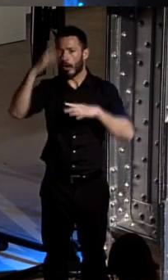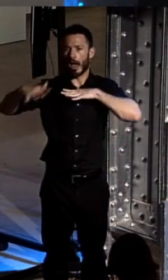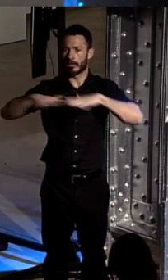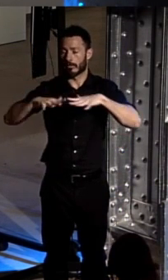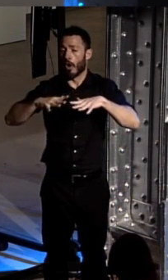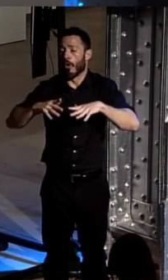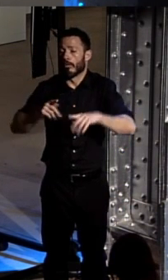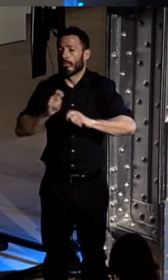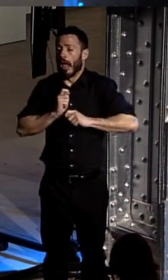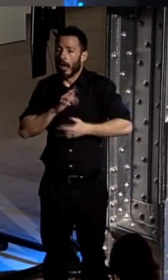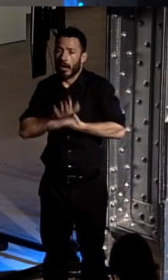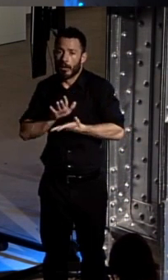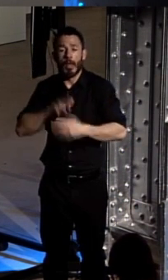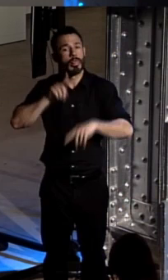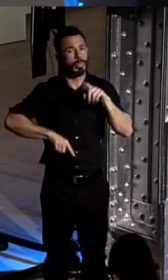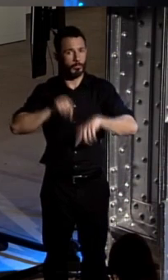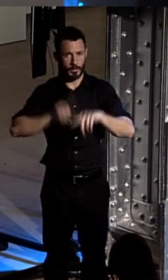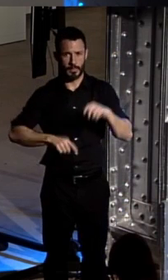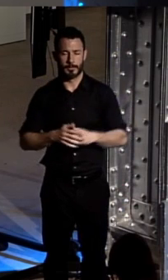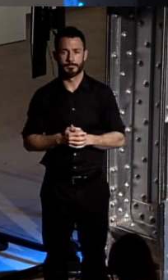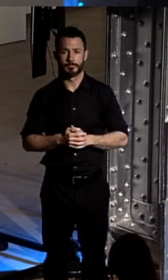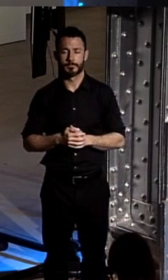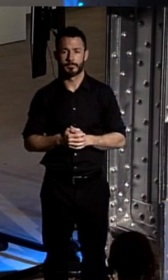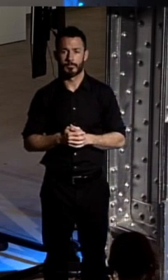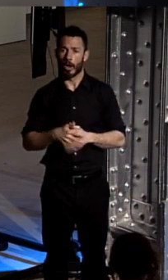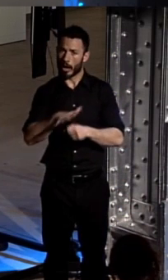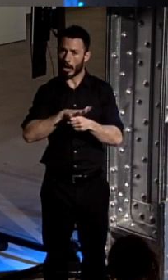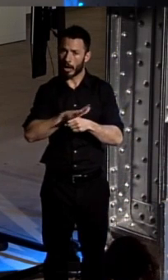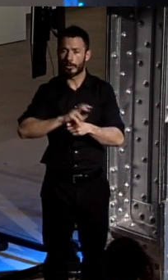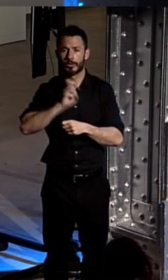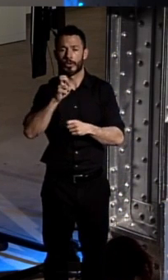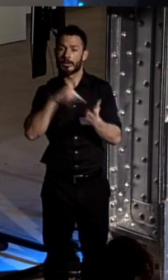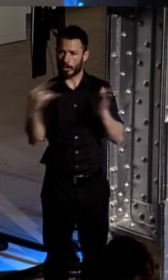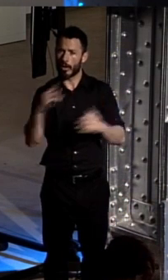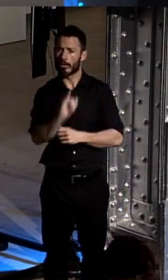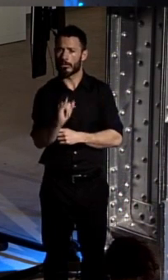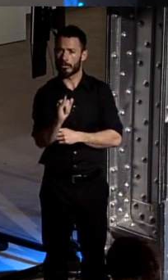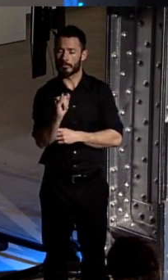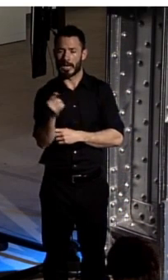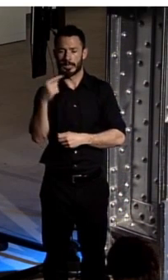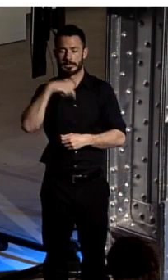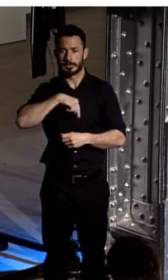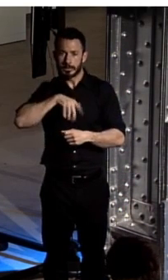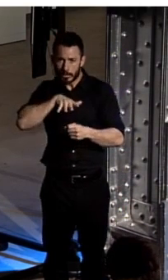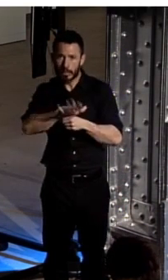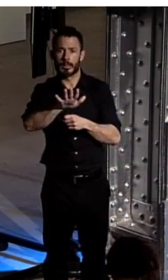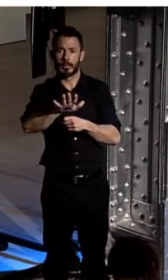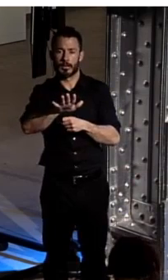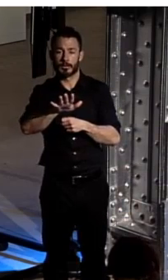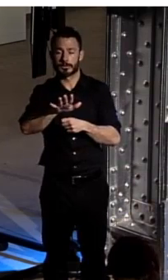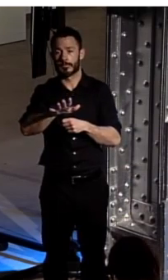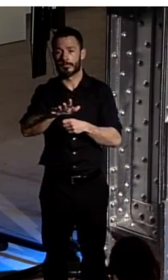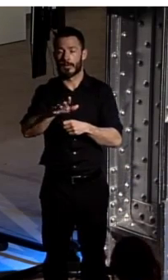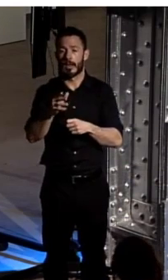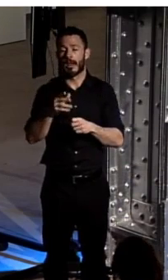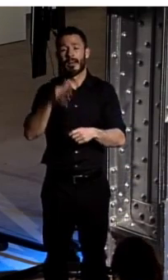más activado. Otro área donde también estamos utilizando tecnología para inducir emociones deseadas es la realidad